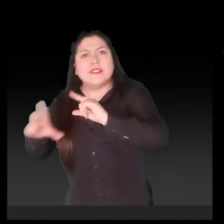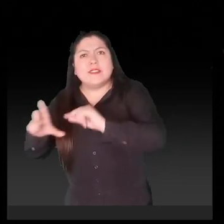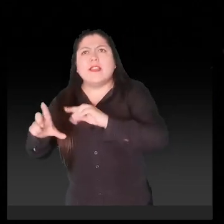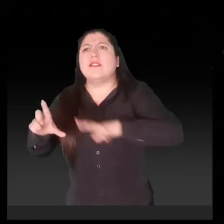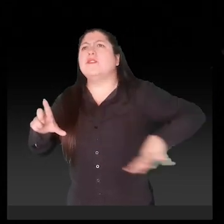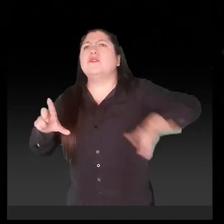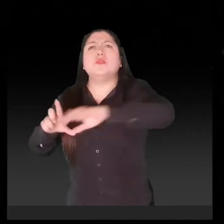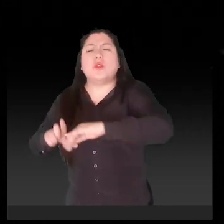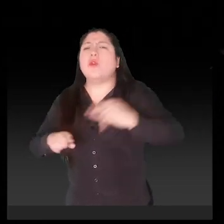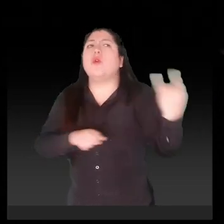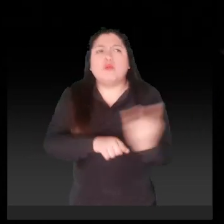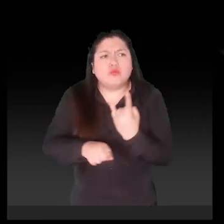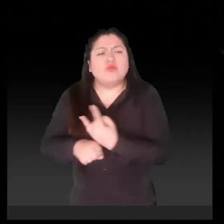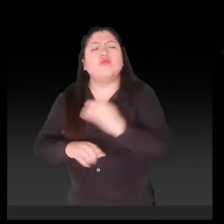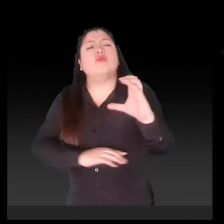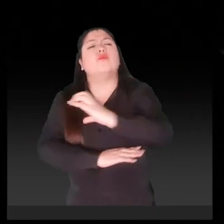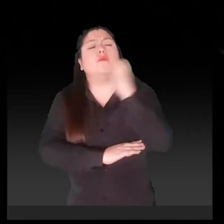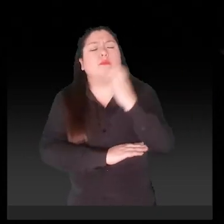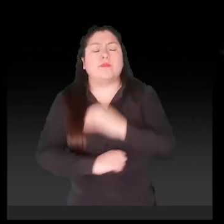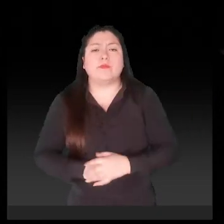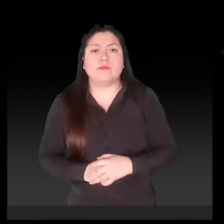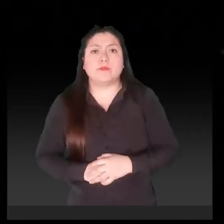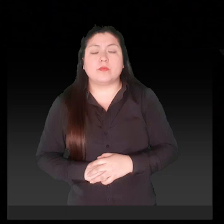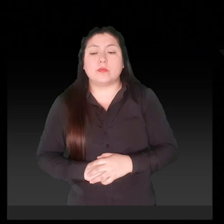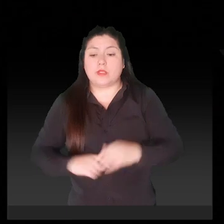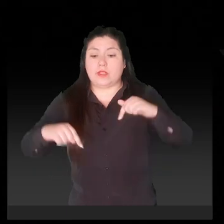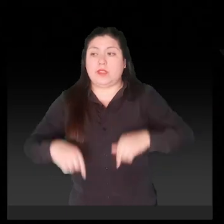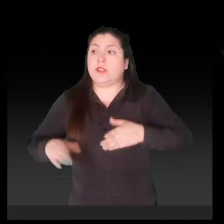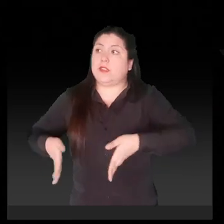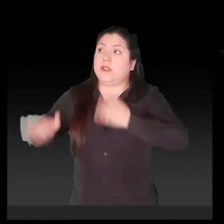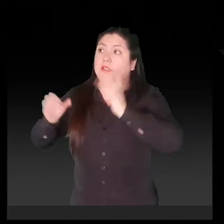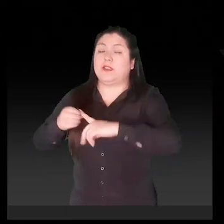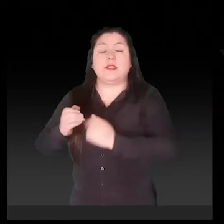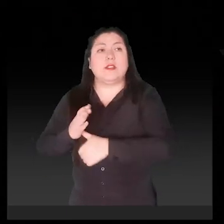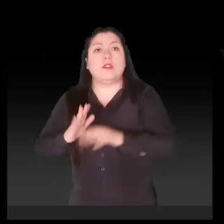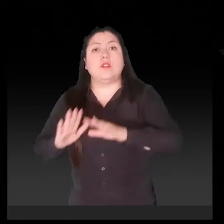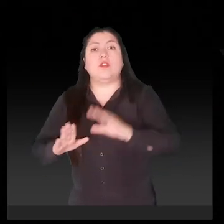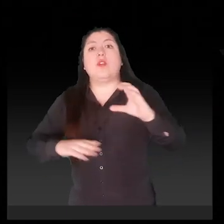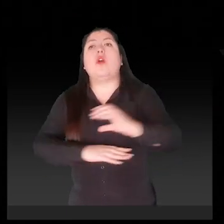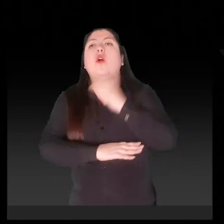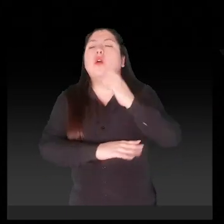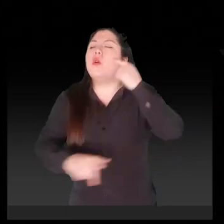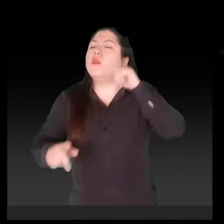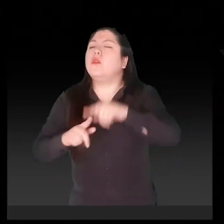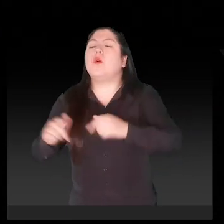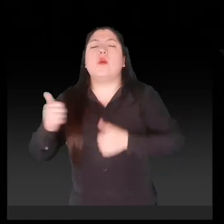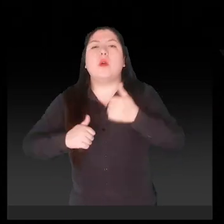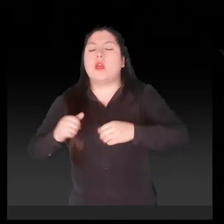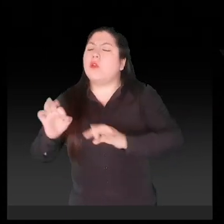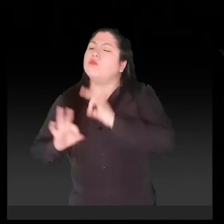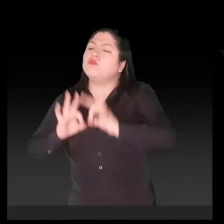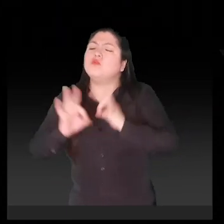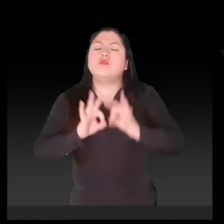colombianos. Quiero decirles que lo que buscamos con la Registraduría Nacional del Estado Civil es proteger los datos y en